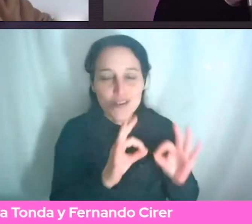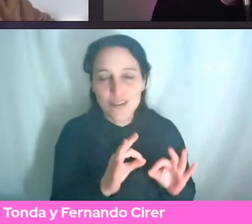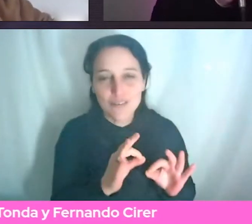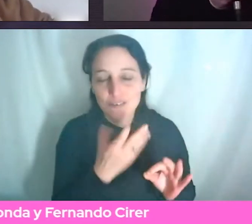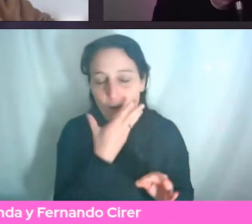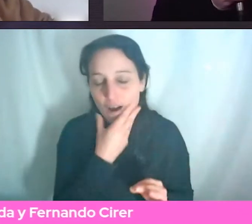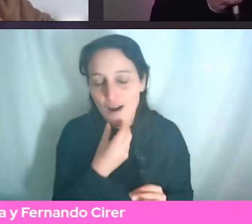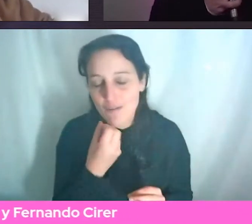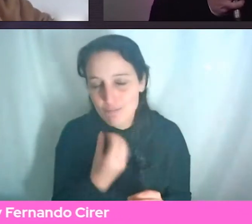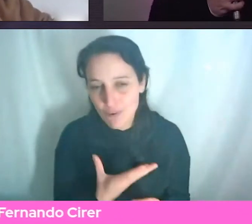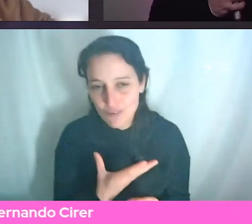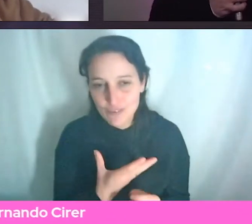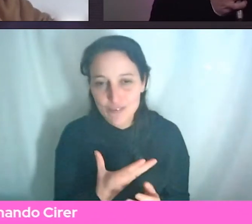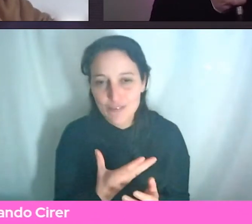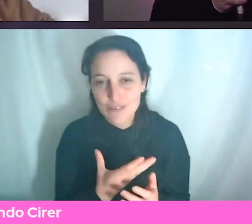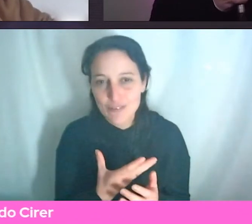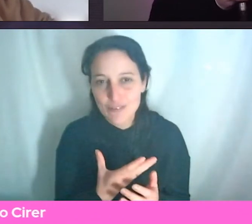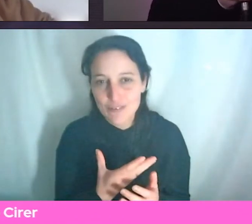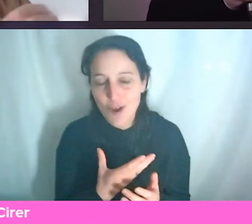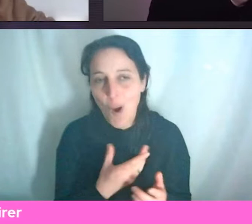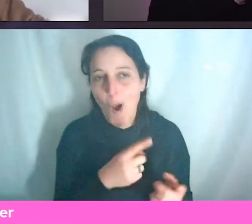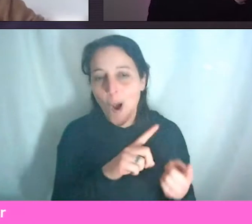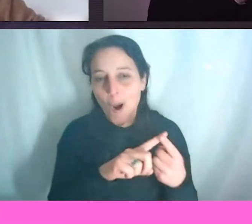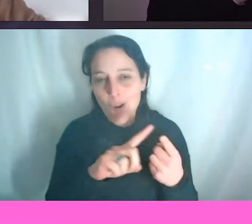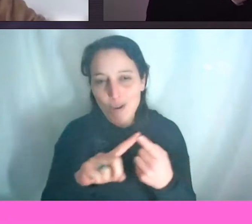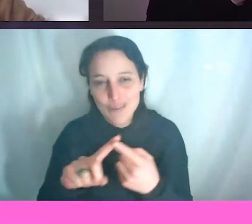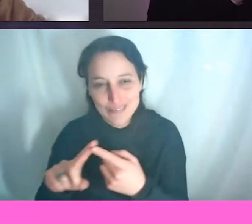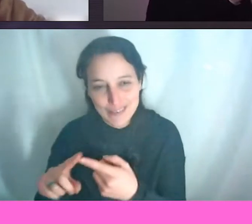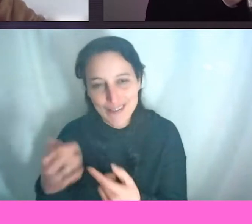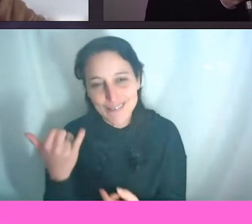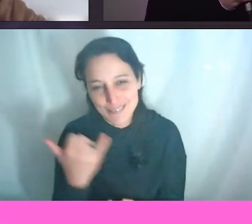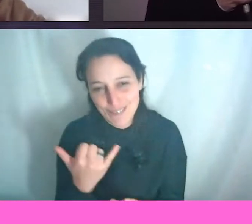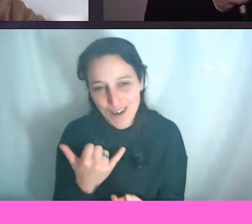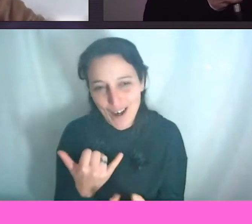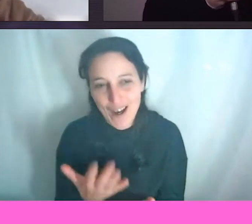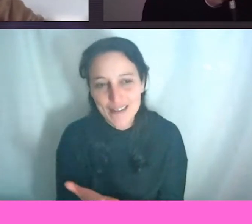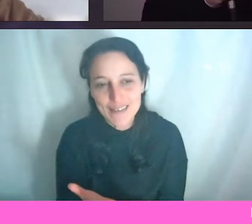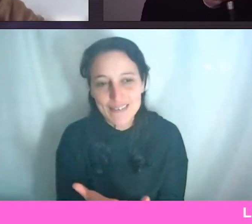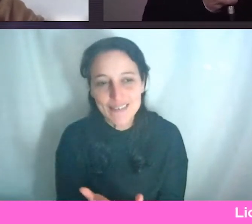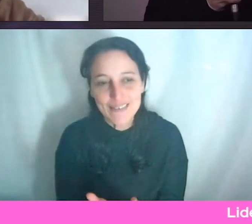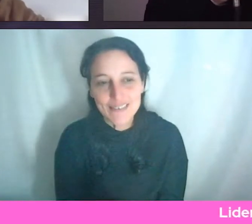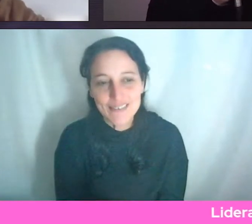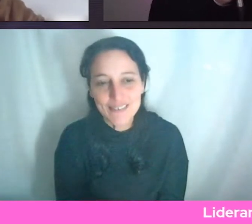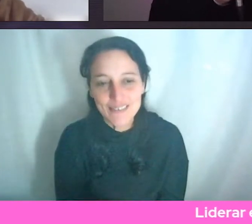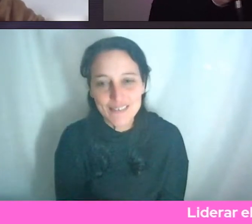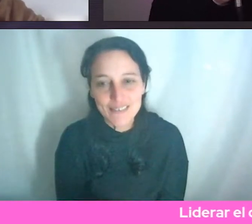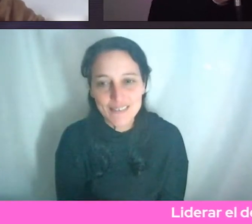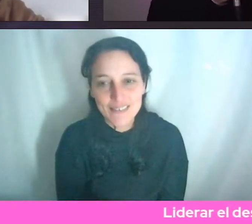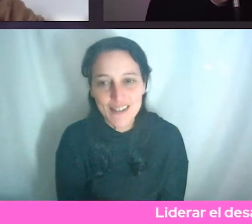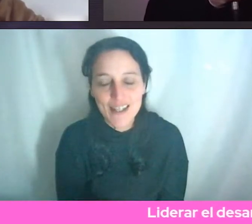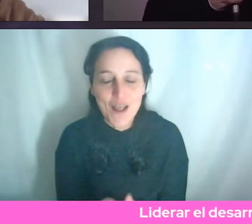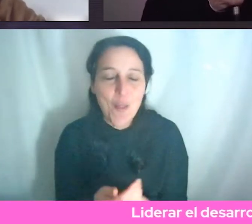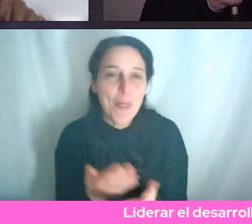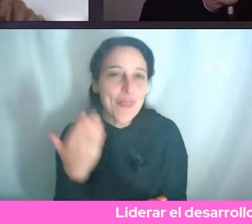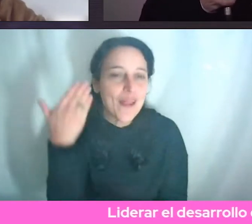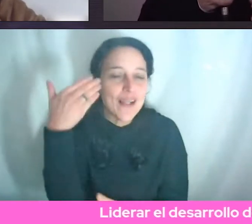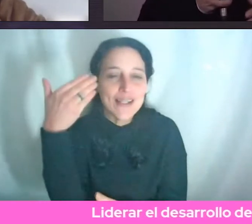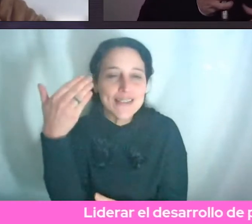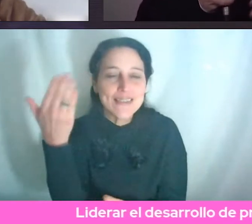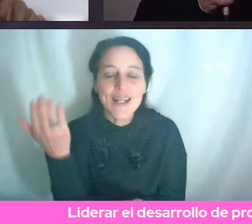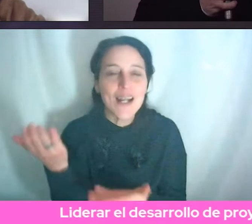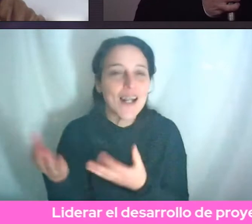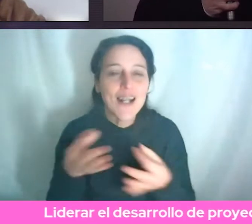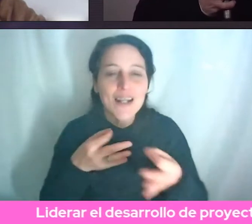con el cual, por supuesto, tenemos mucho contacto. Y nada, esta charla viene un poco a quitar